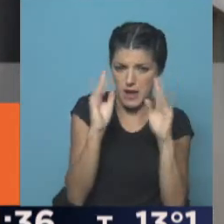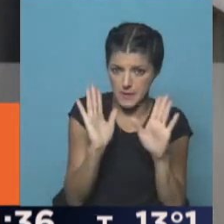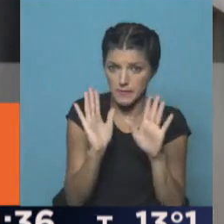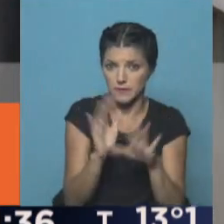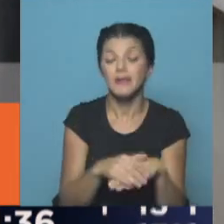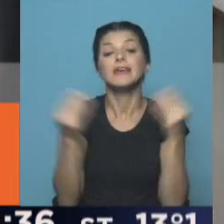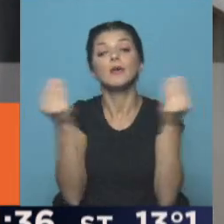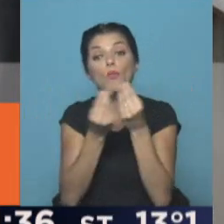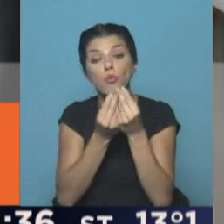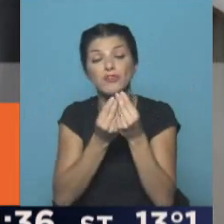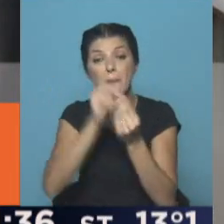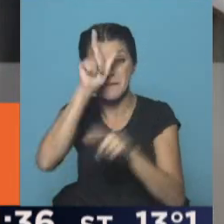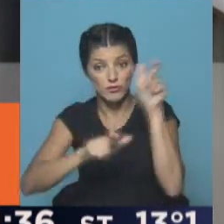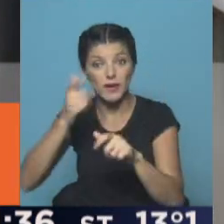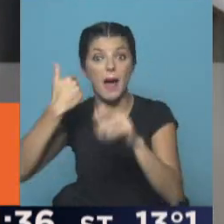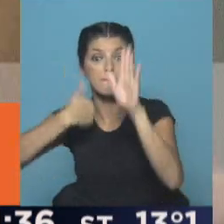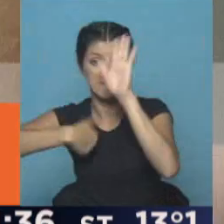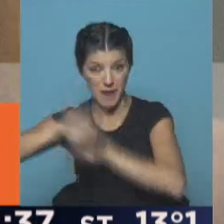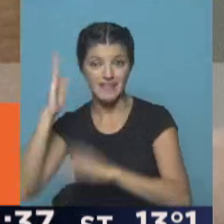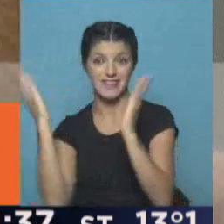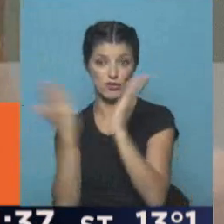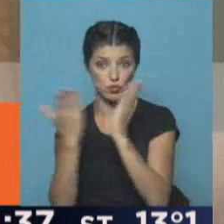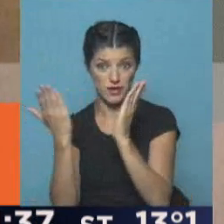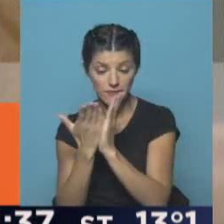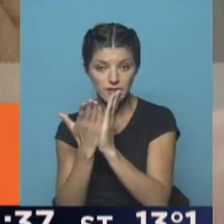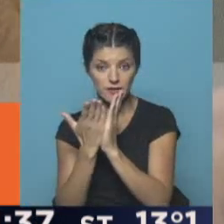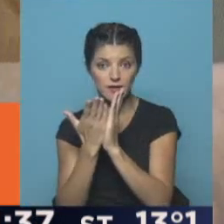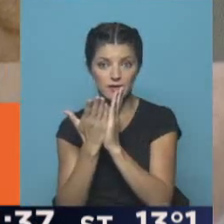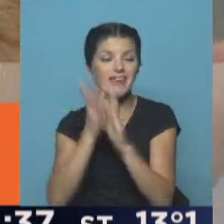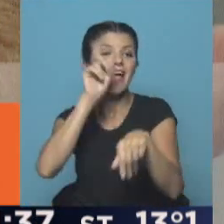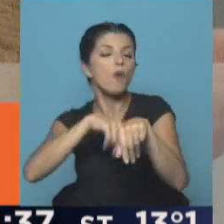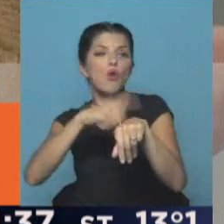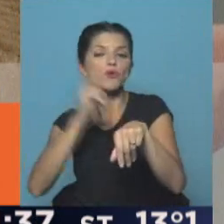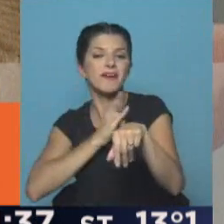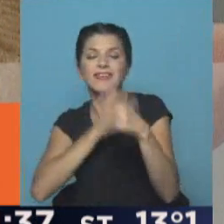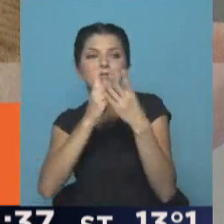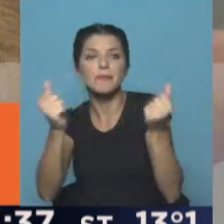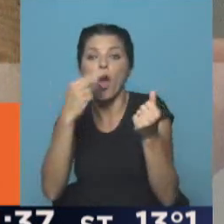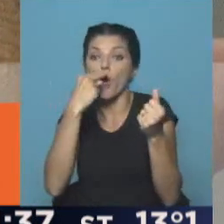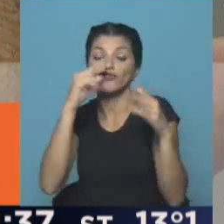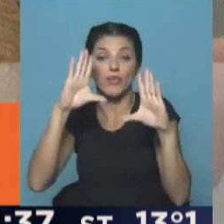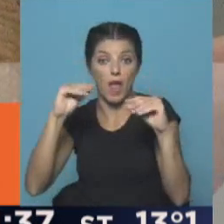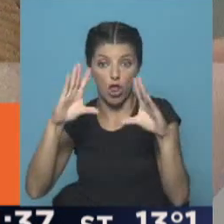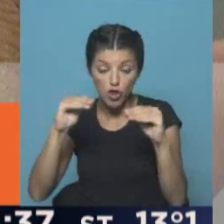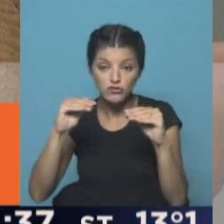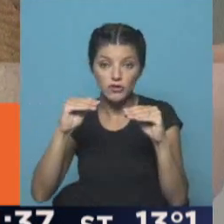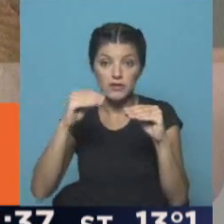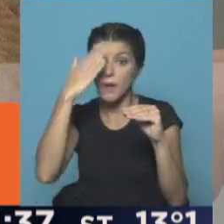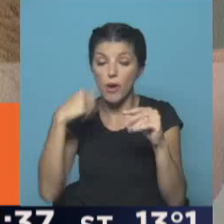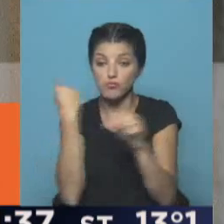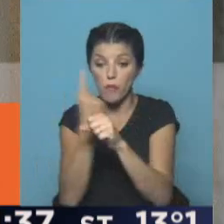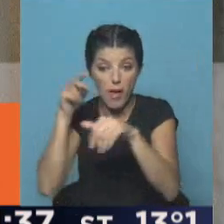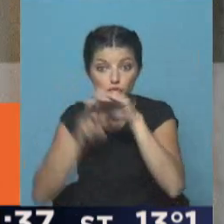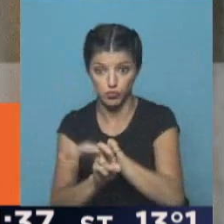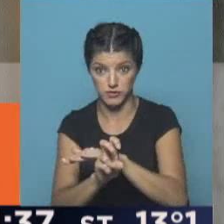hay mucha gente, sobre todo estudiantes, que terminan los horarios de la facultad a las 11 de la noche y que a esa hora no pueden tomar el